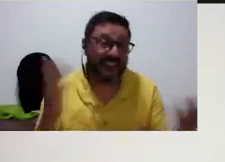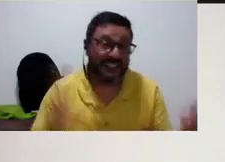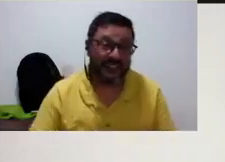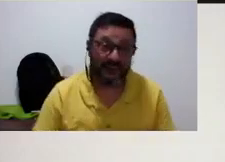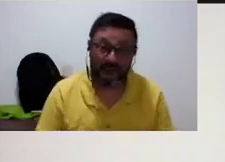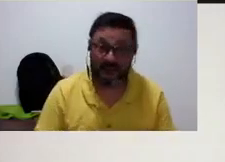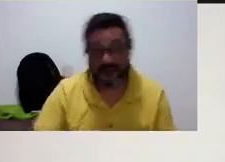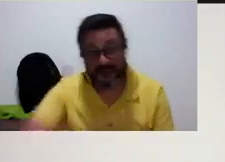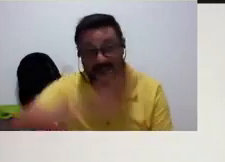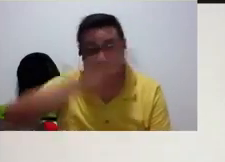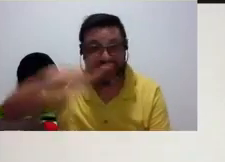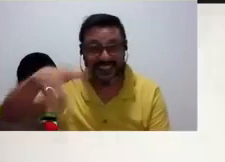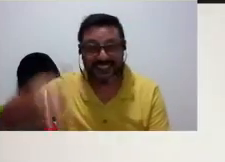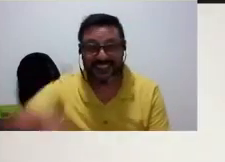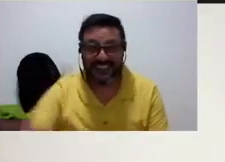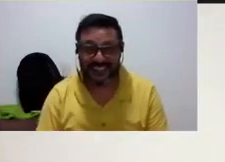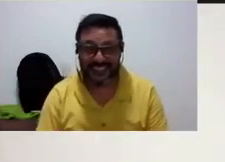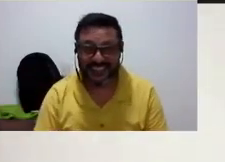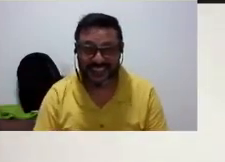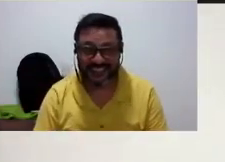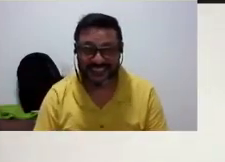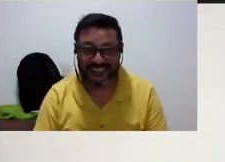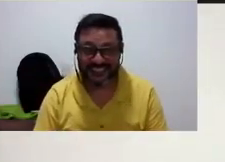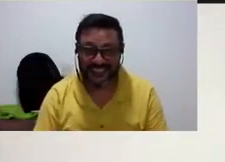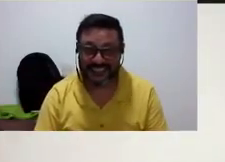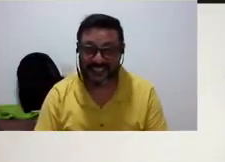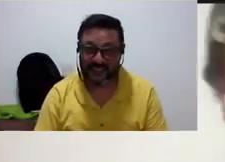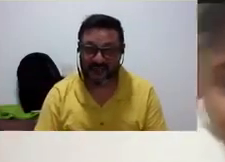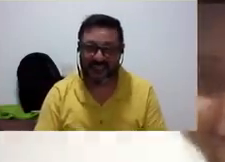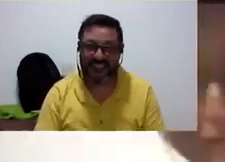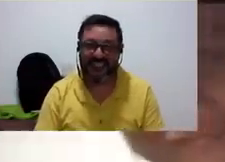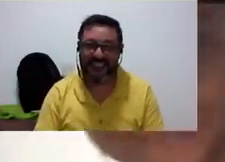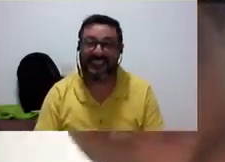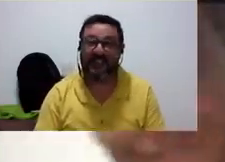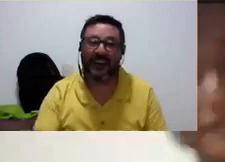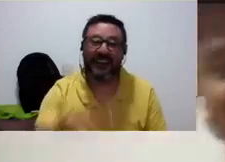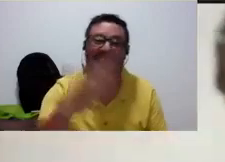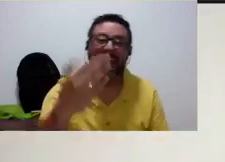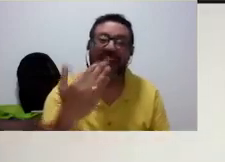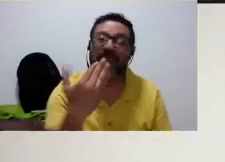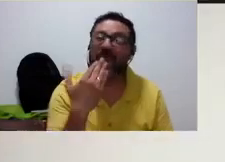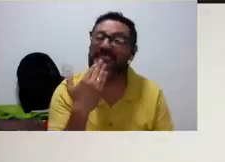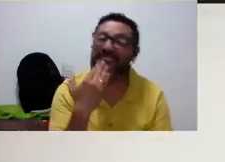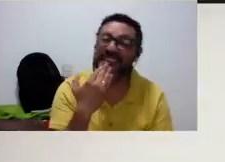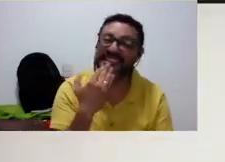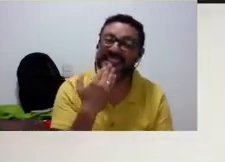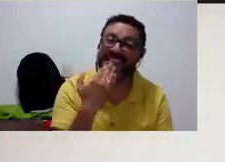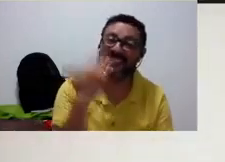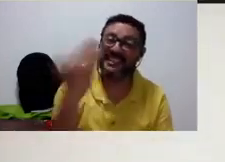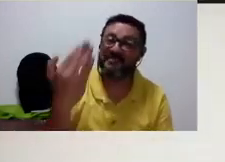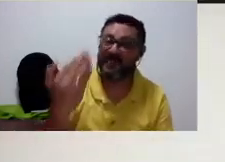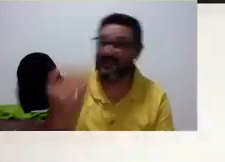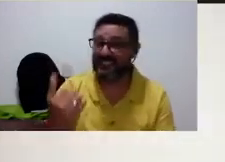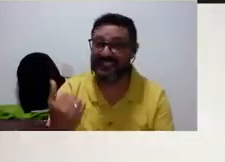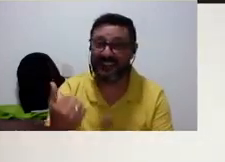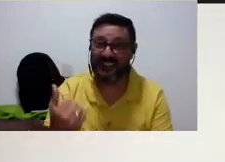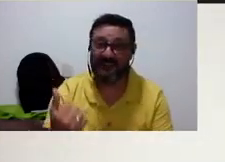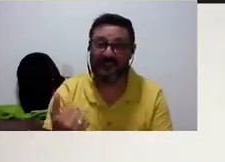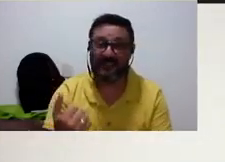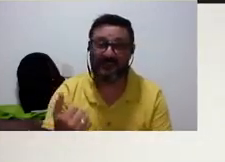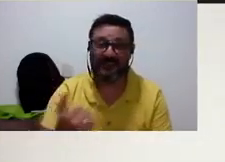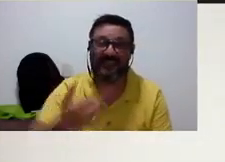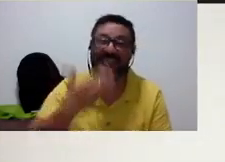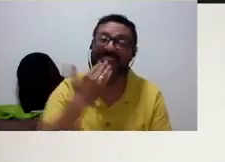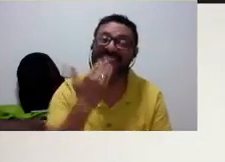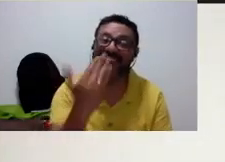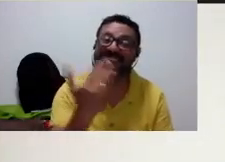que si vuelves a ir a ese centro comercial y a ese local, te puedes hacer así. Bueno, ese es el